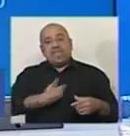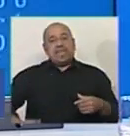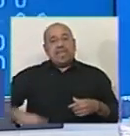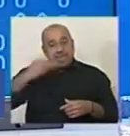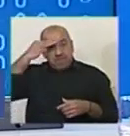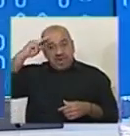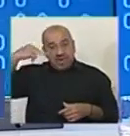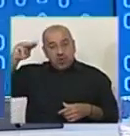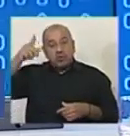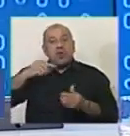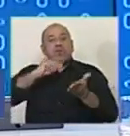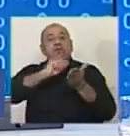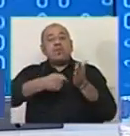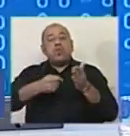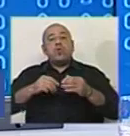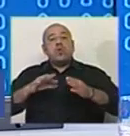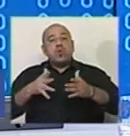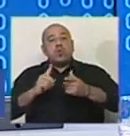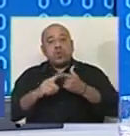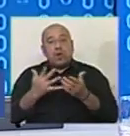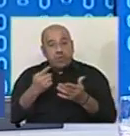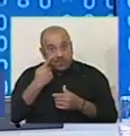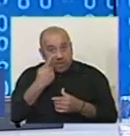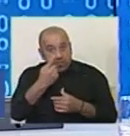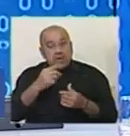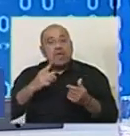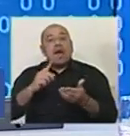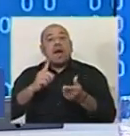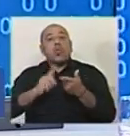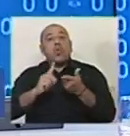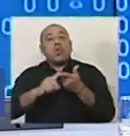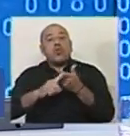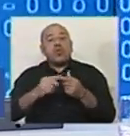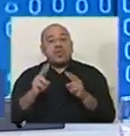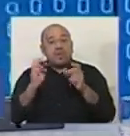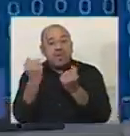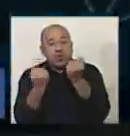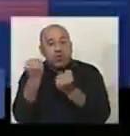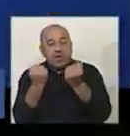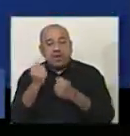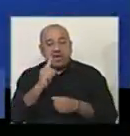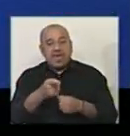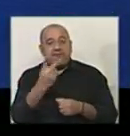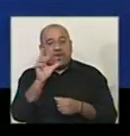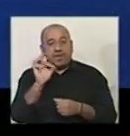entregarle la presidencia a AMLO. Vamos a ver este acuerdo comercial que surgió del G20.